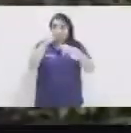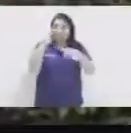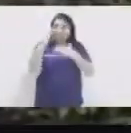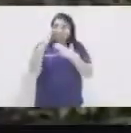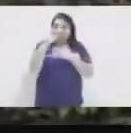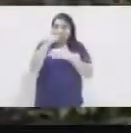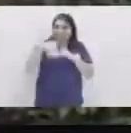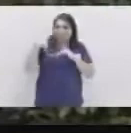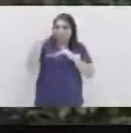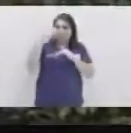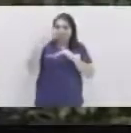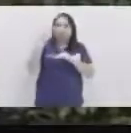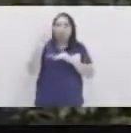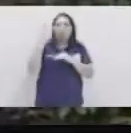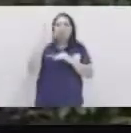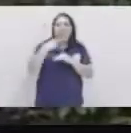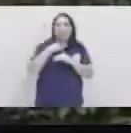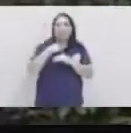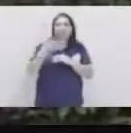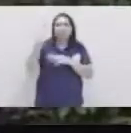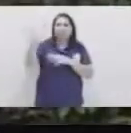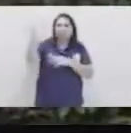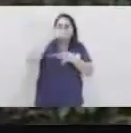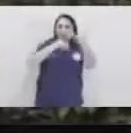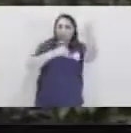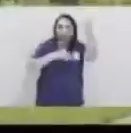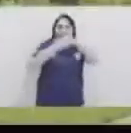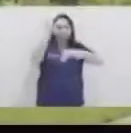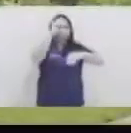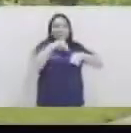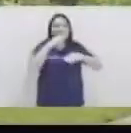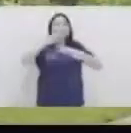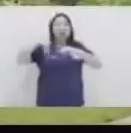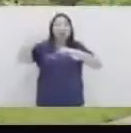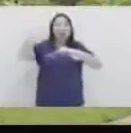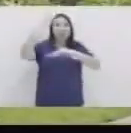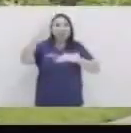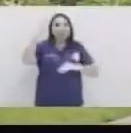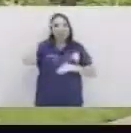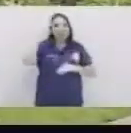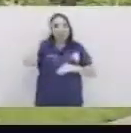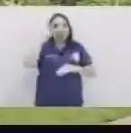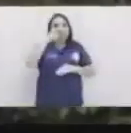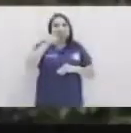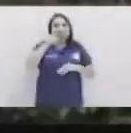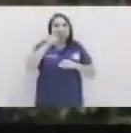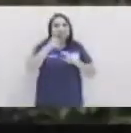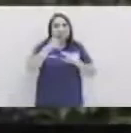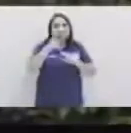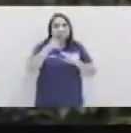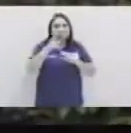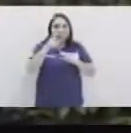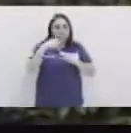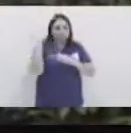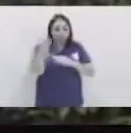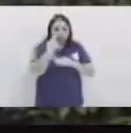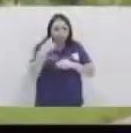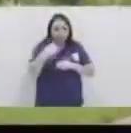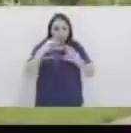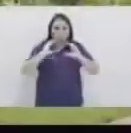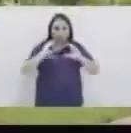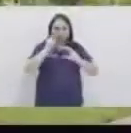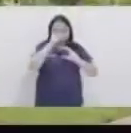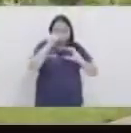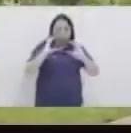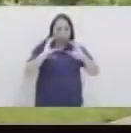Esperamos que este segmento les haya ayudado para ir adquiriendo muchos más conocimientos. Nos vemos pronto y recuerden que si se cuidan ustedes mismos, nos cuidamos todos.